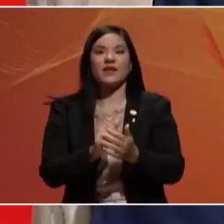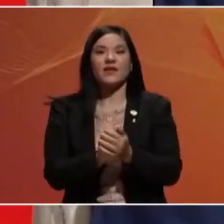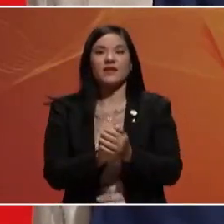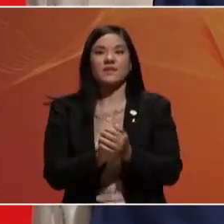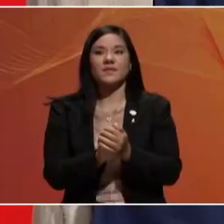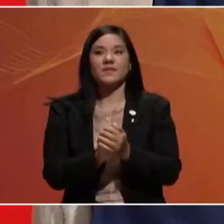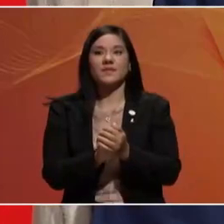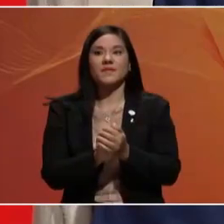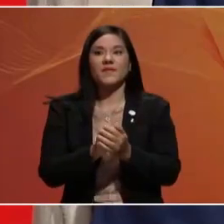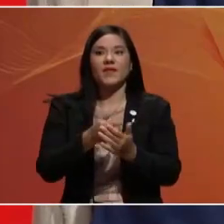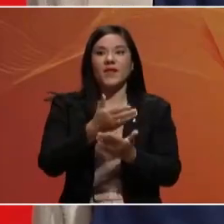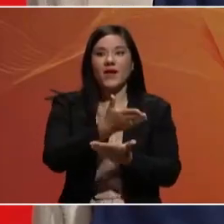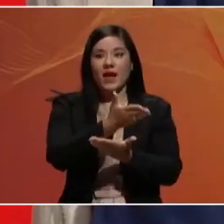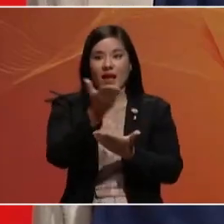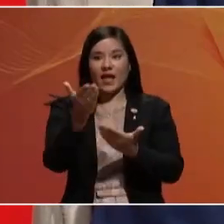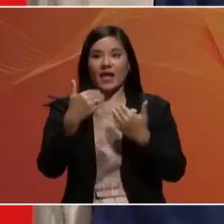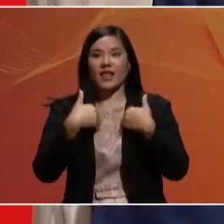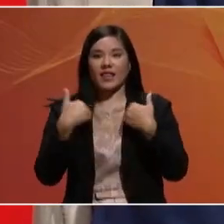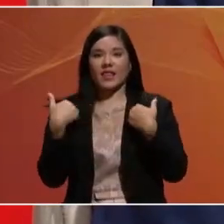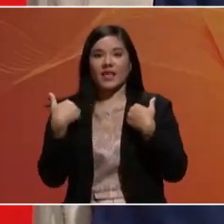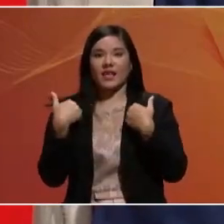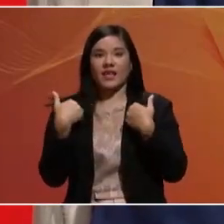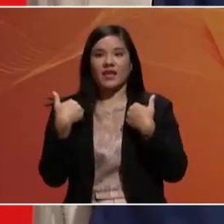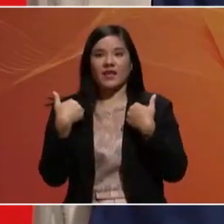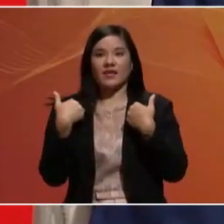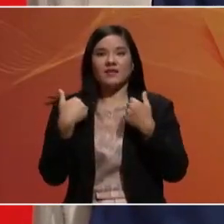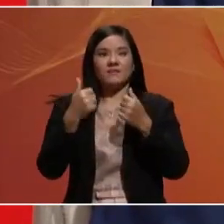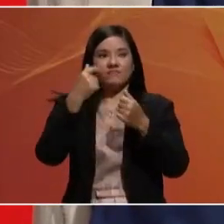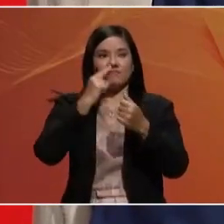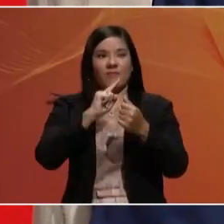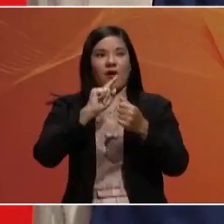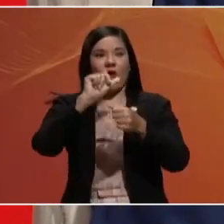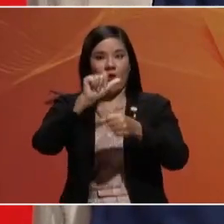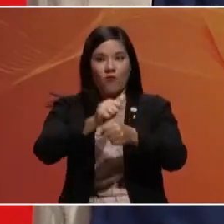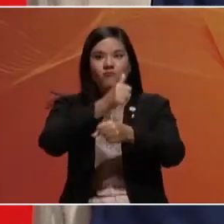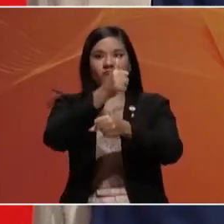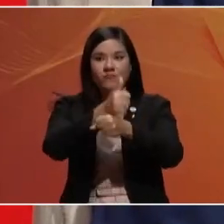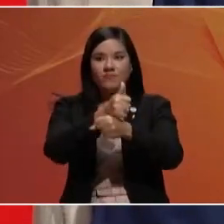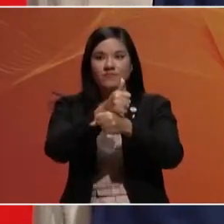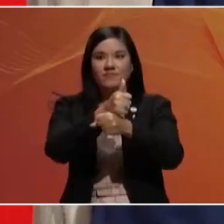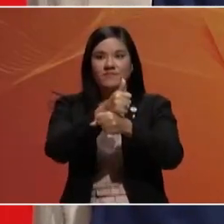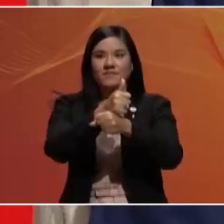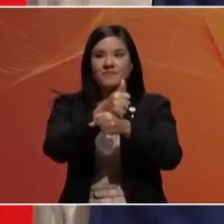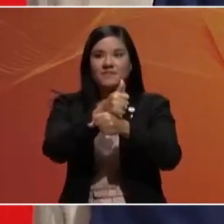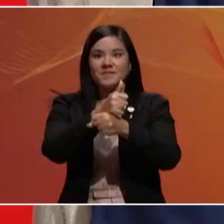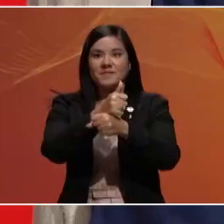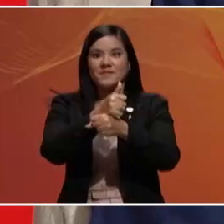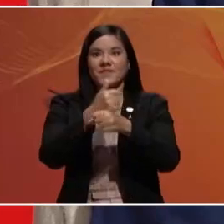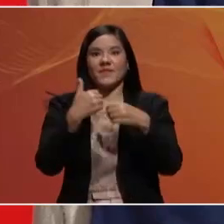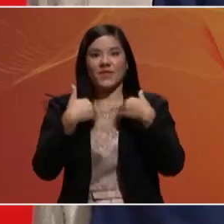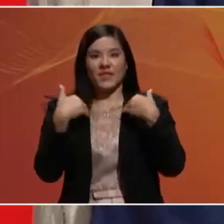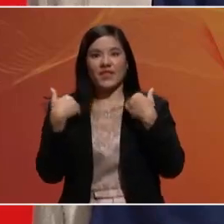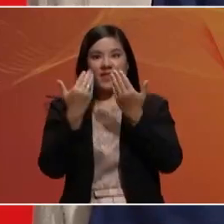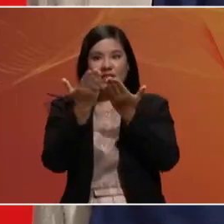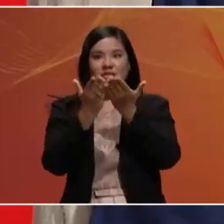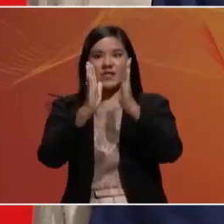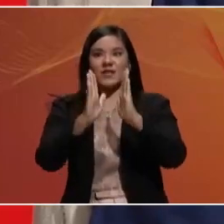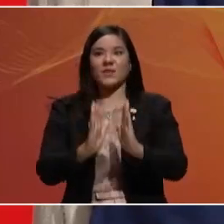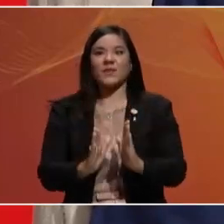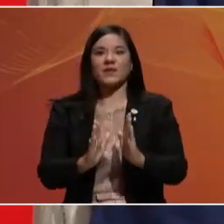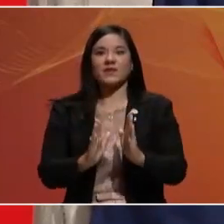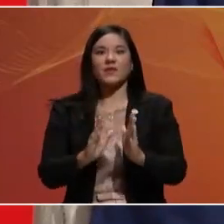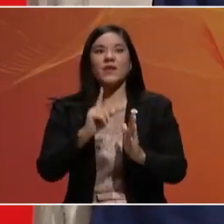aquella que sus servidores están comprometidos con su misión institucional. Sus servicios